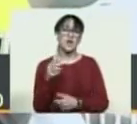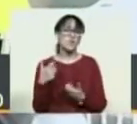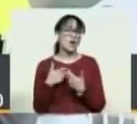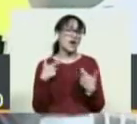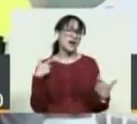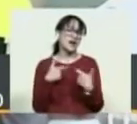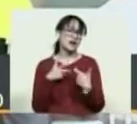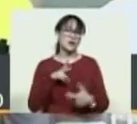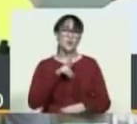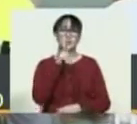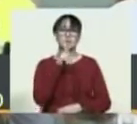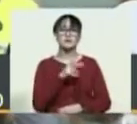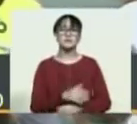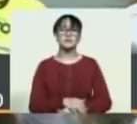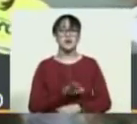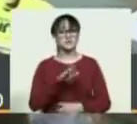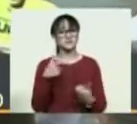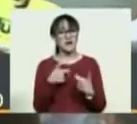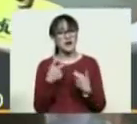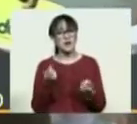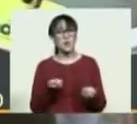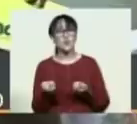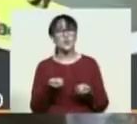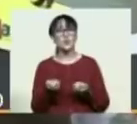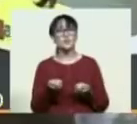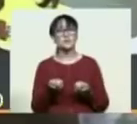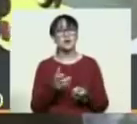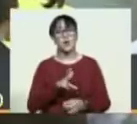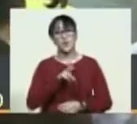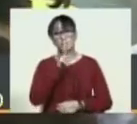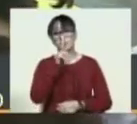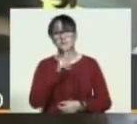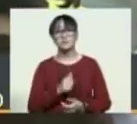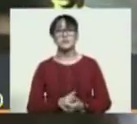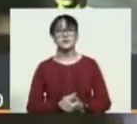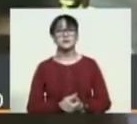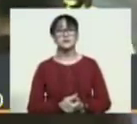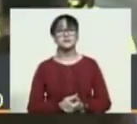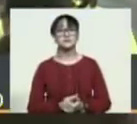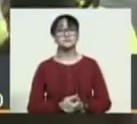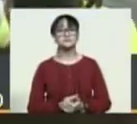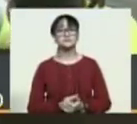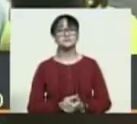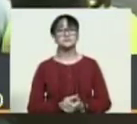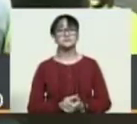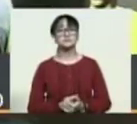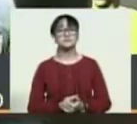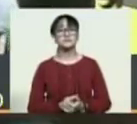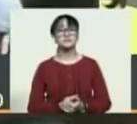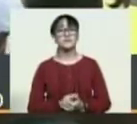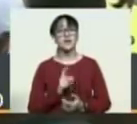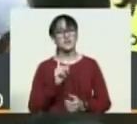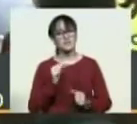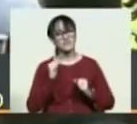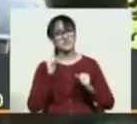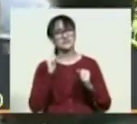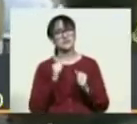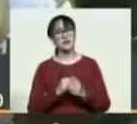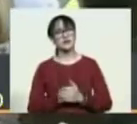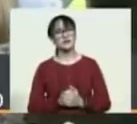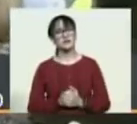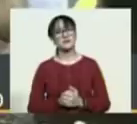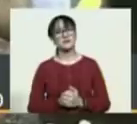guerra. Es una guerra económica brutal que la vamos a contener y la vamos a vencer. Y yo he